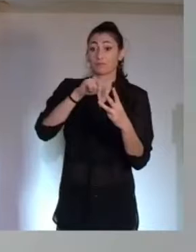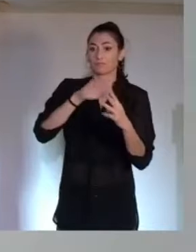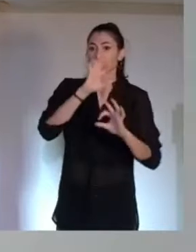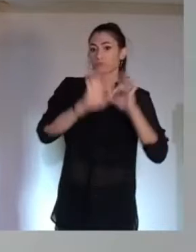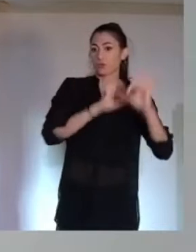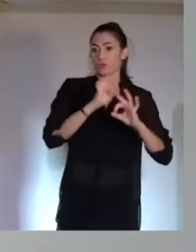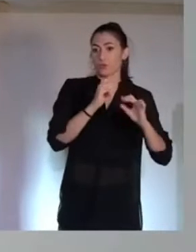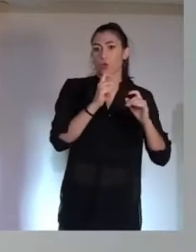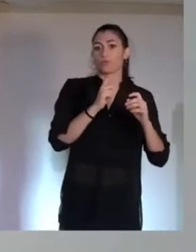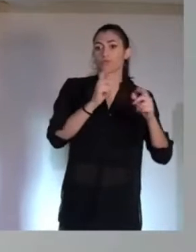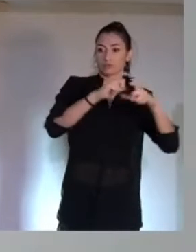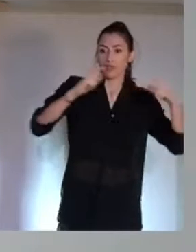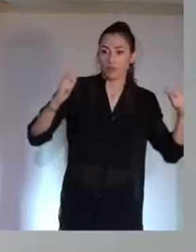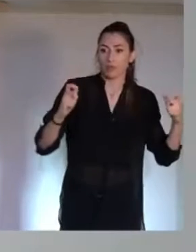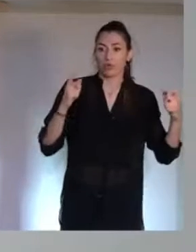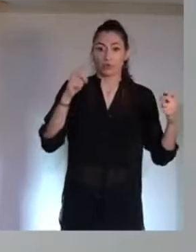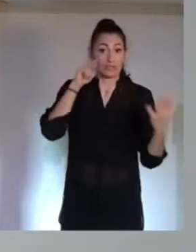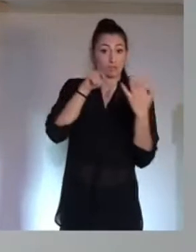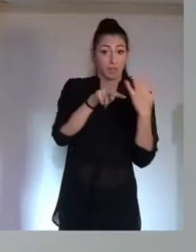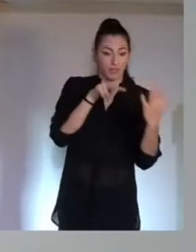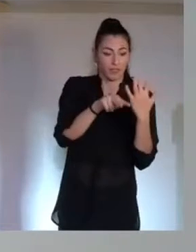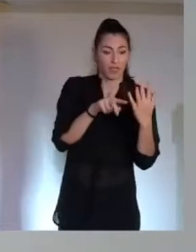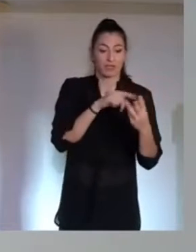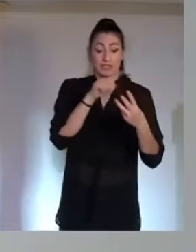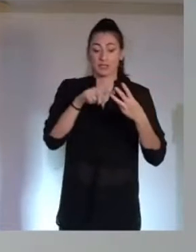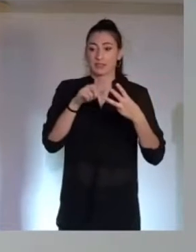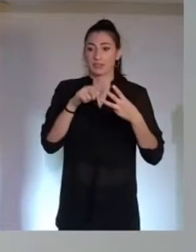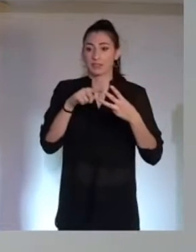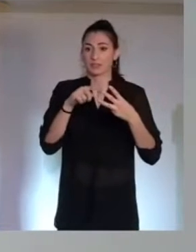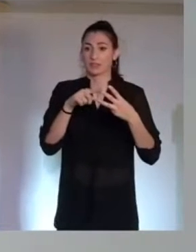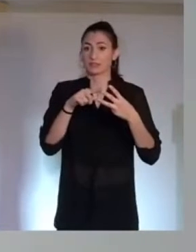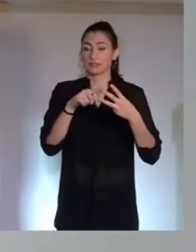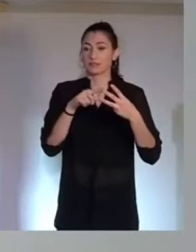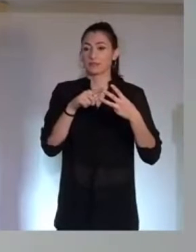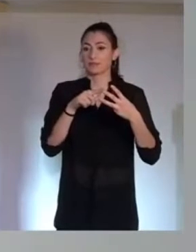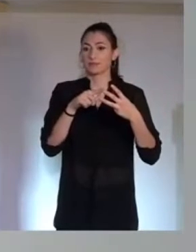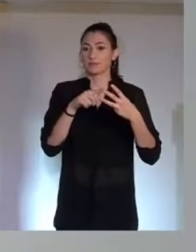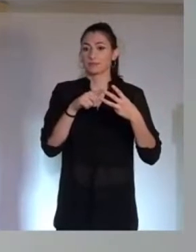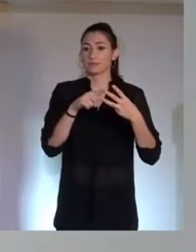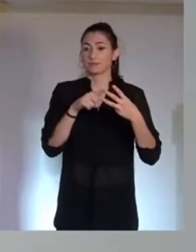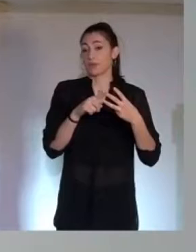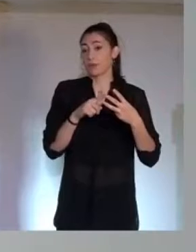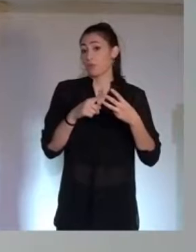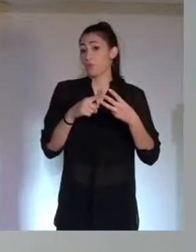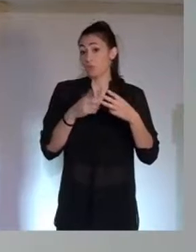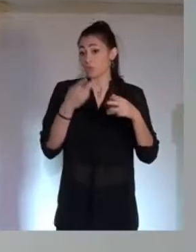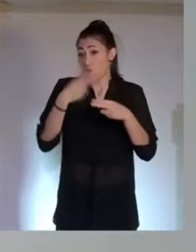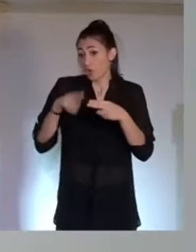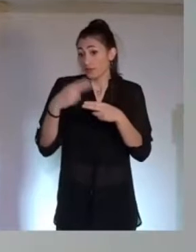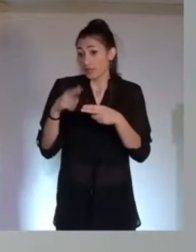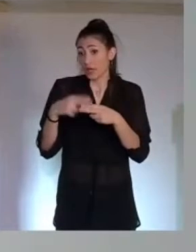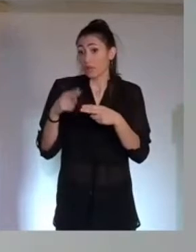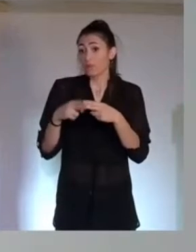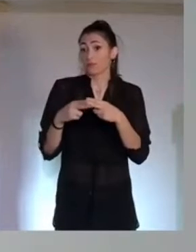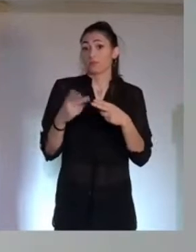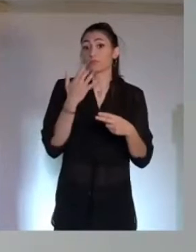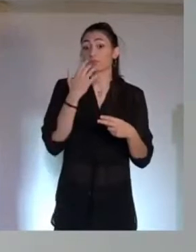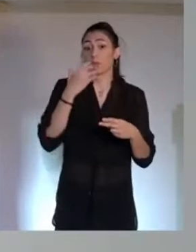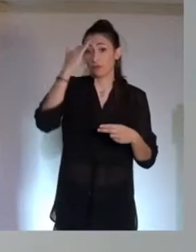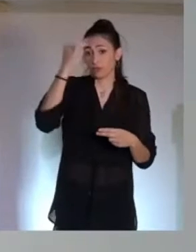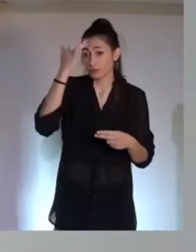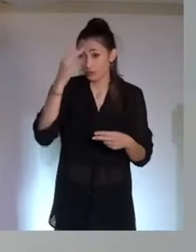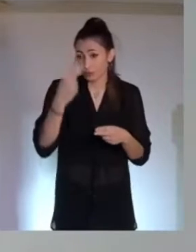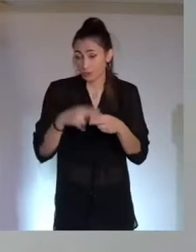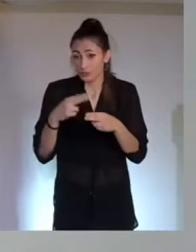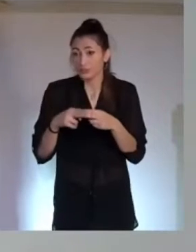organización, crecimiento y transparencia. En la segunda, todo lo que tiene que ver con incidencia política en cuanto a actividades políticas llevadas